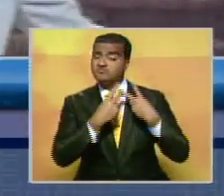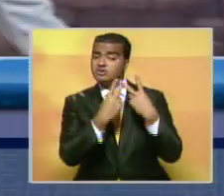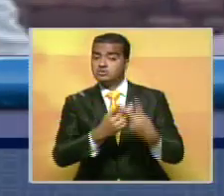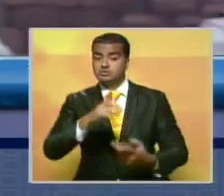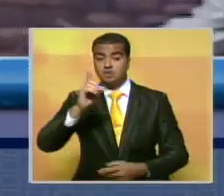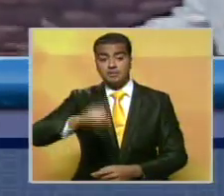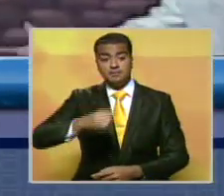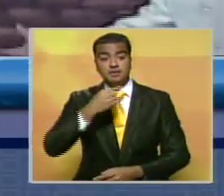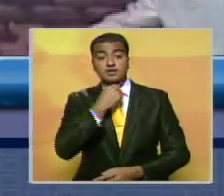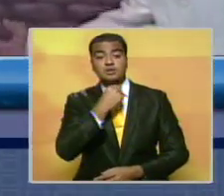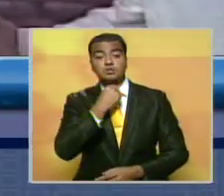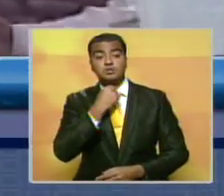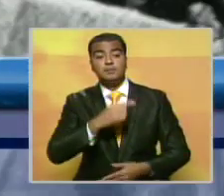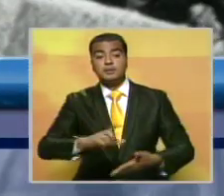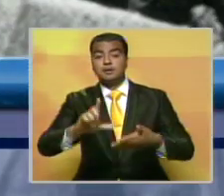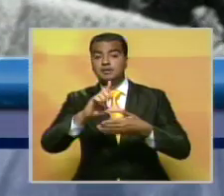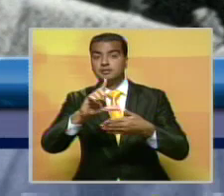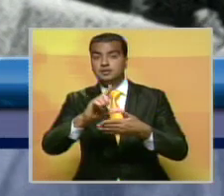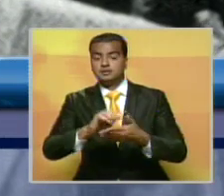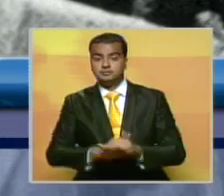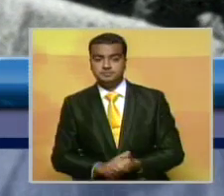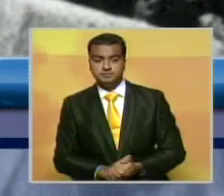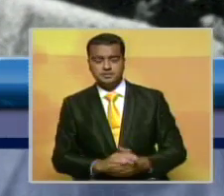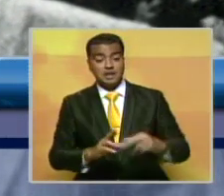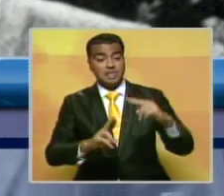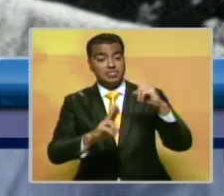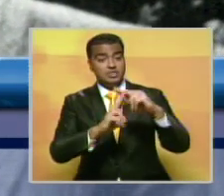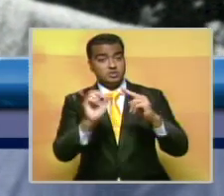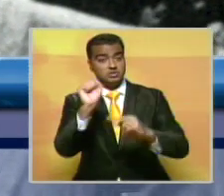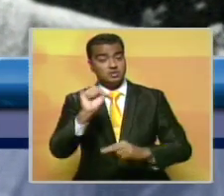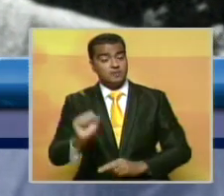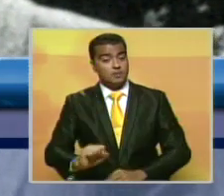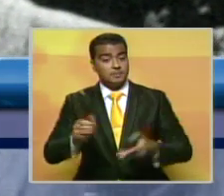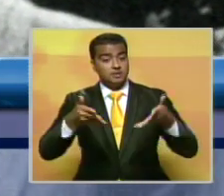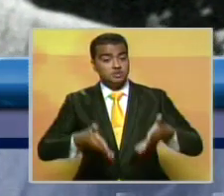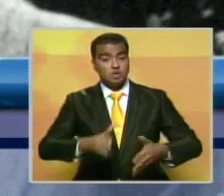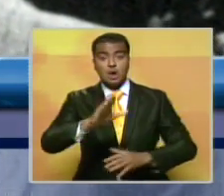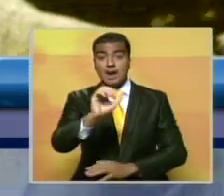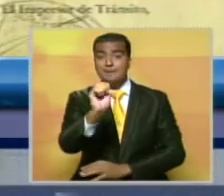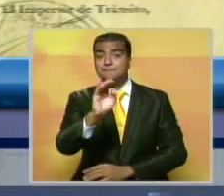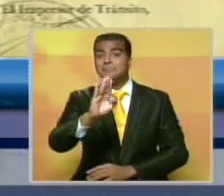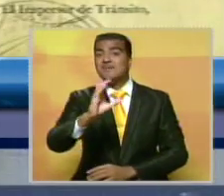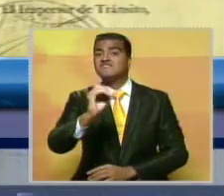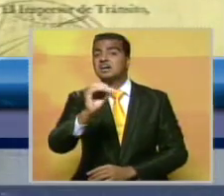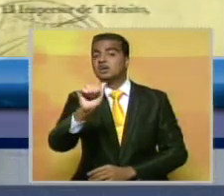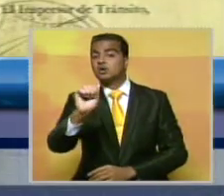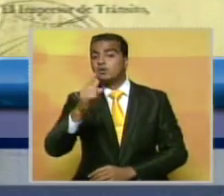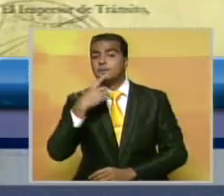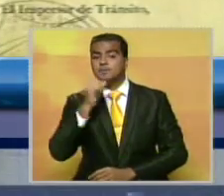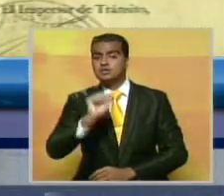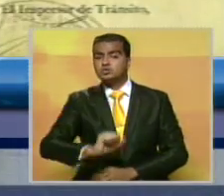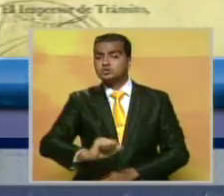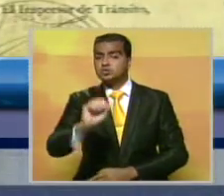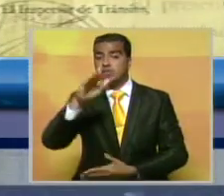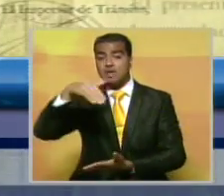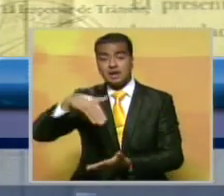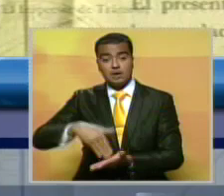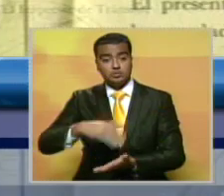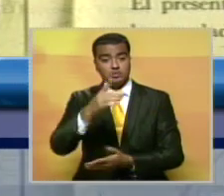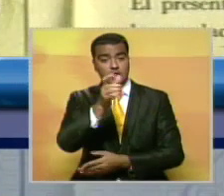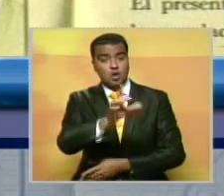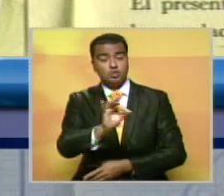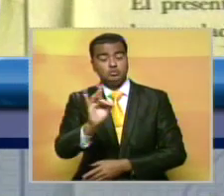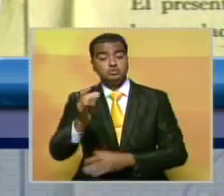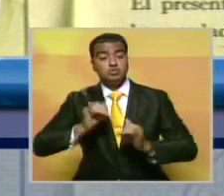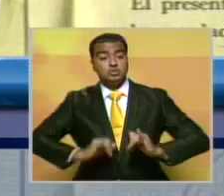y apreciados en América Latina. El tío Simón nació en Barbacoa, un pueblito al sur del estado Aragua. Fue uno de los